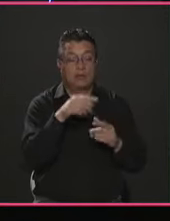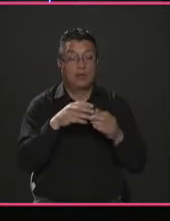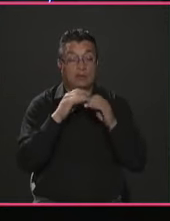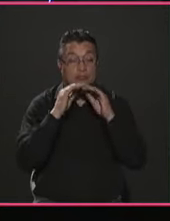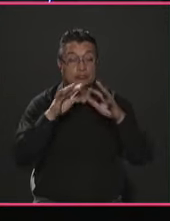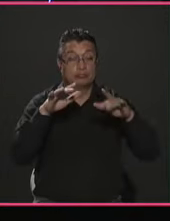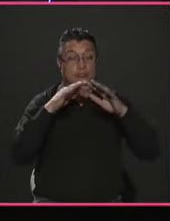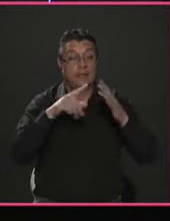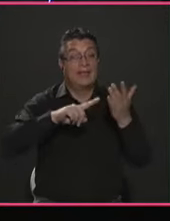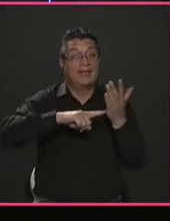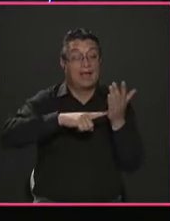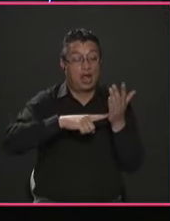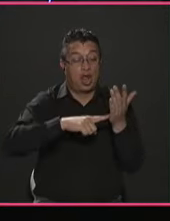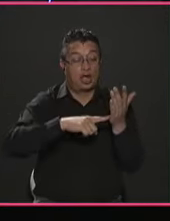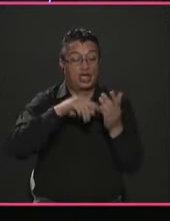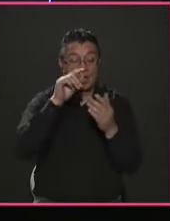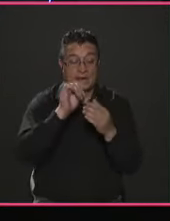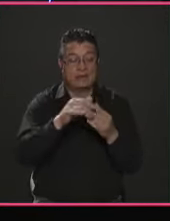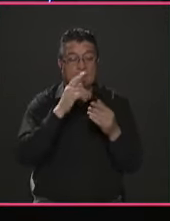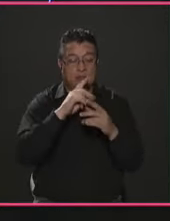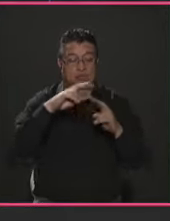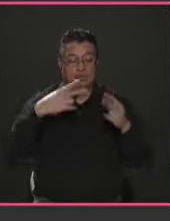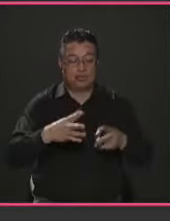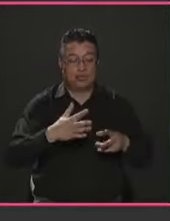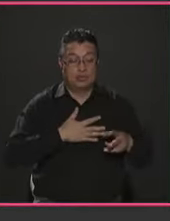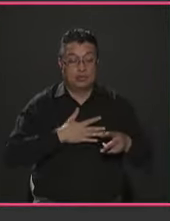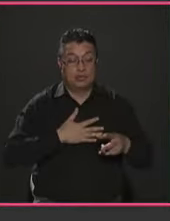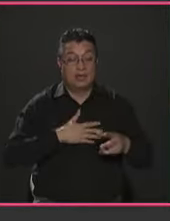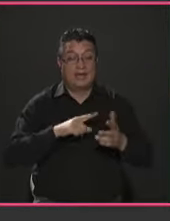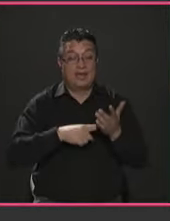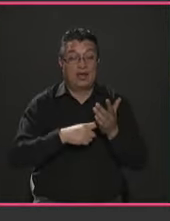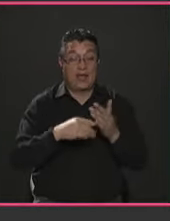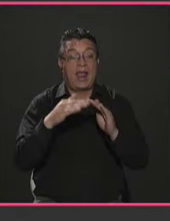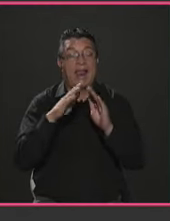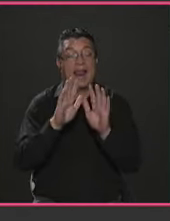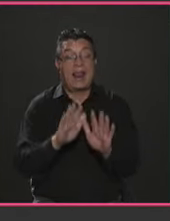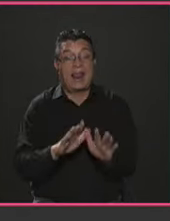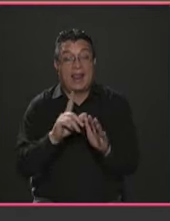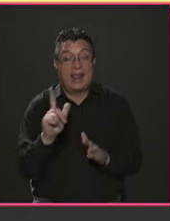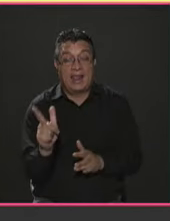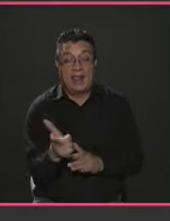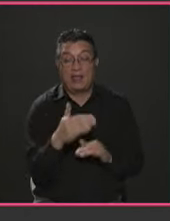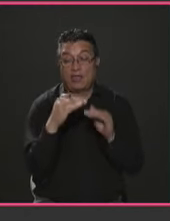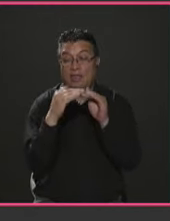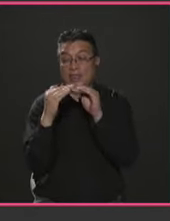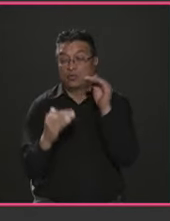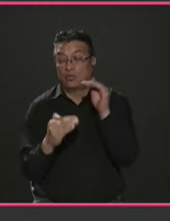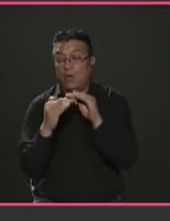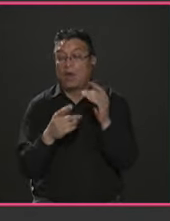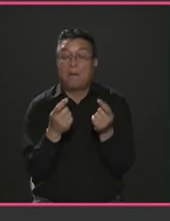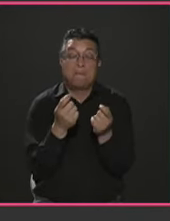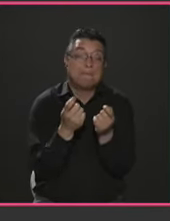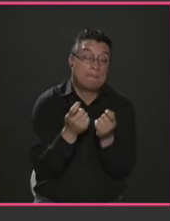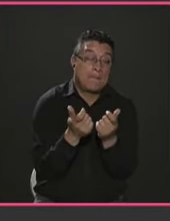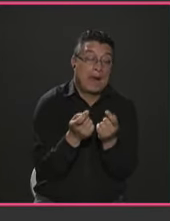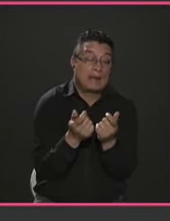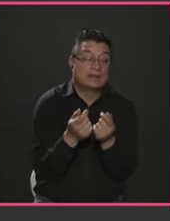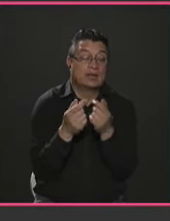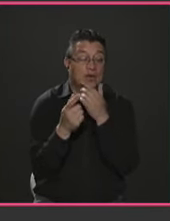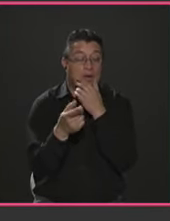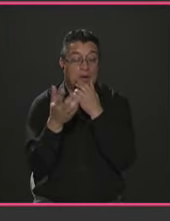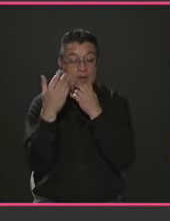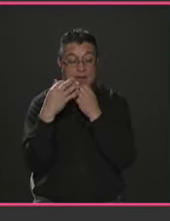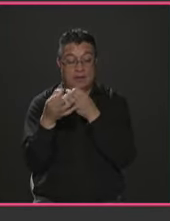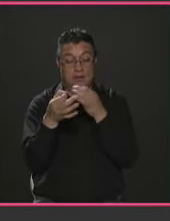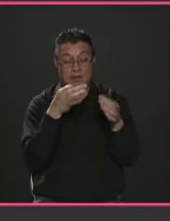tecnológico y la la apropiación de esa tecnología es lento y desigual es parecido a lo que alguna alguna vez